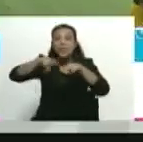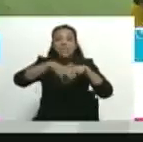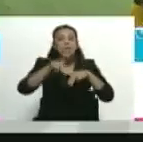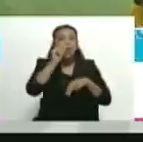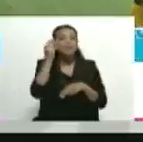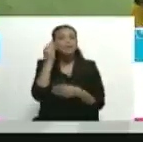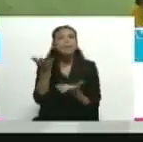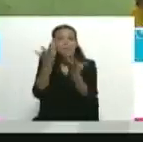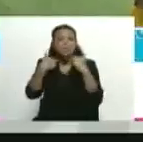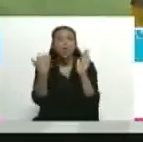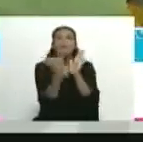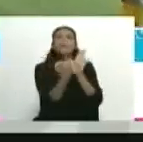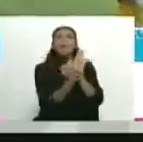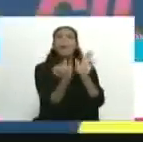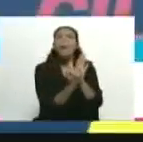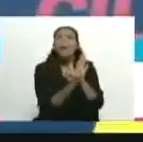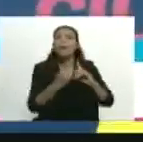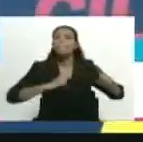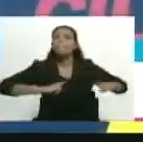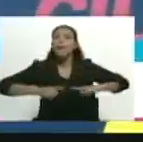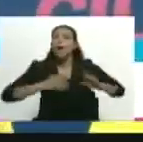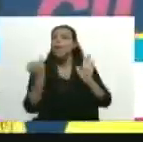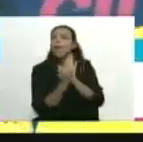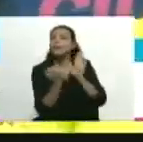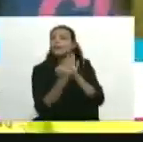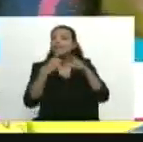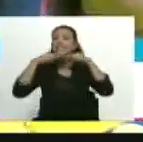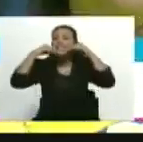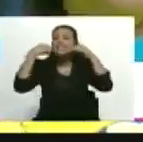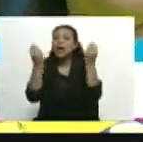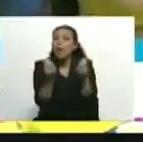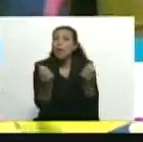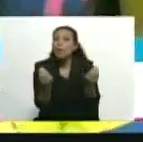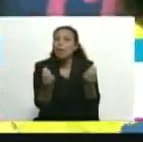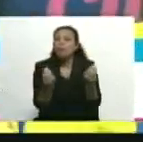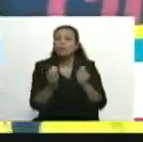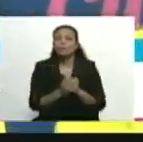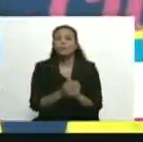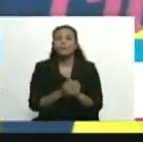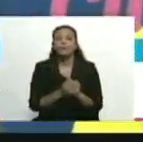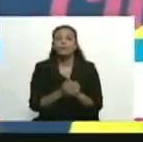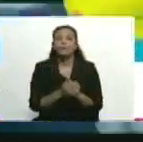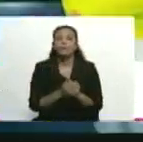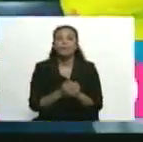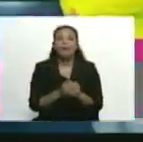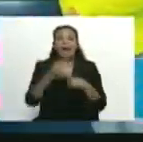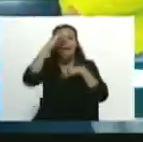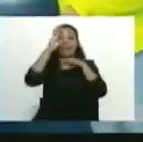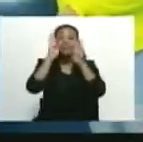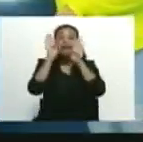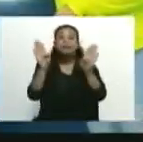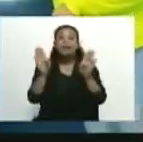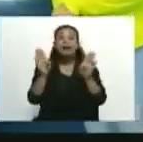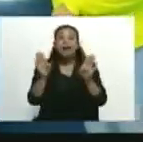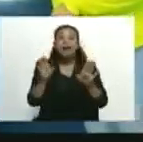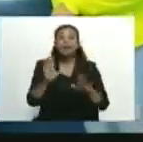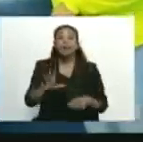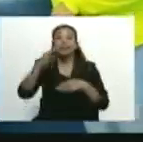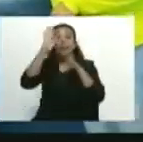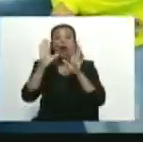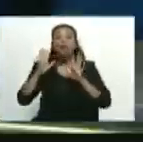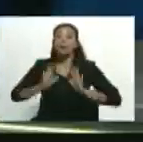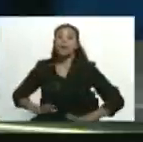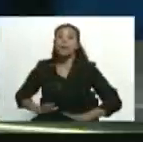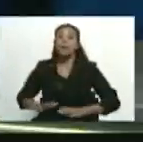hacerlo ahorita Vamos a hacer una dinámica de risa. ¿Cómo sería una dinámica de risa ahorita? Atentos, usted dice estamos, ¿ok?